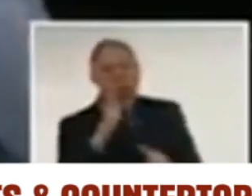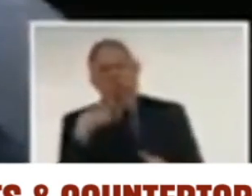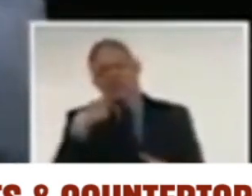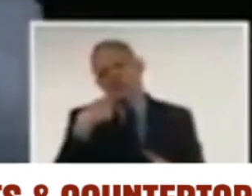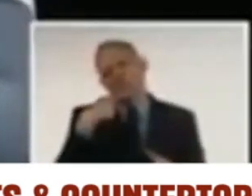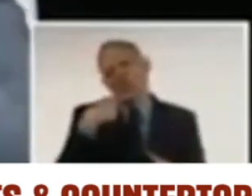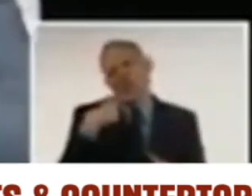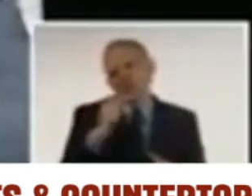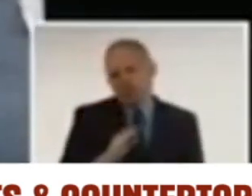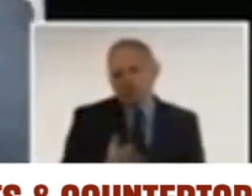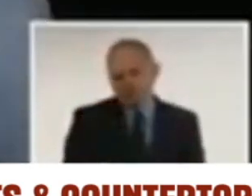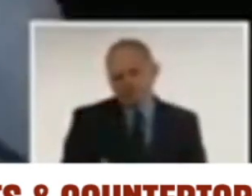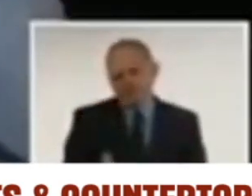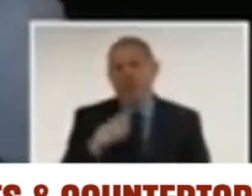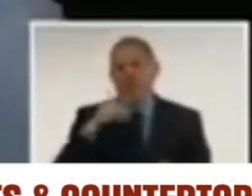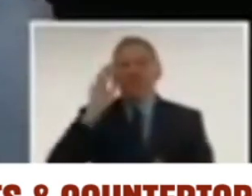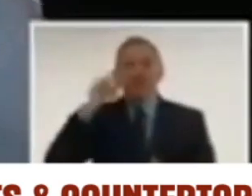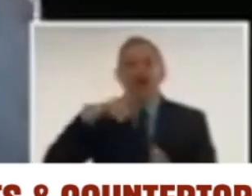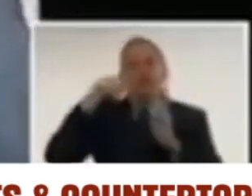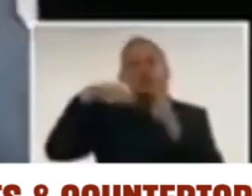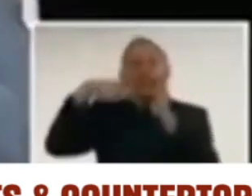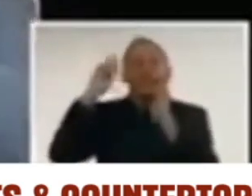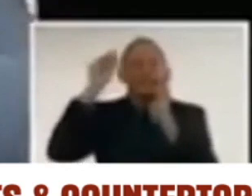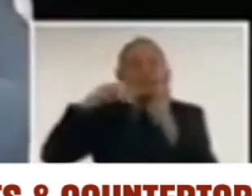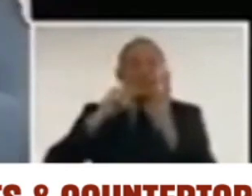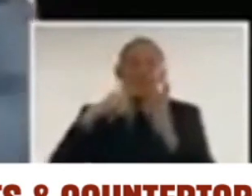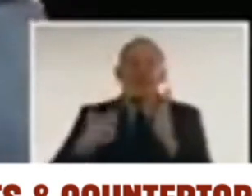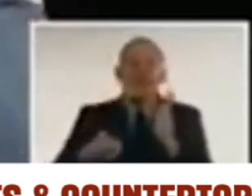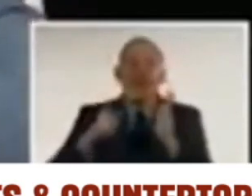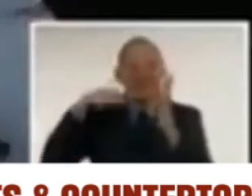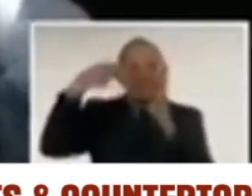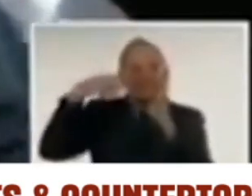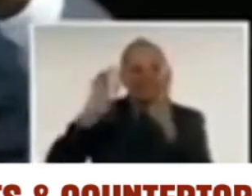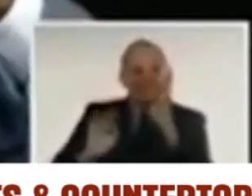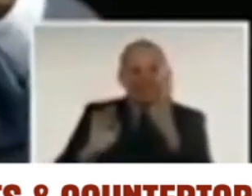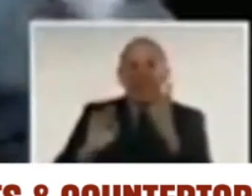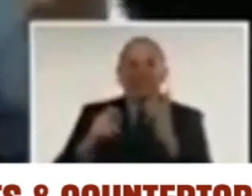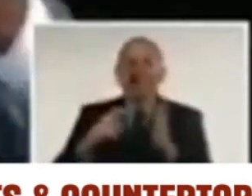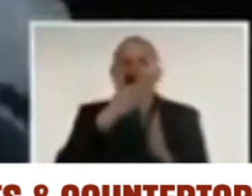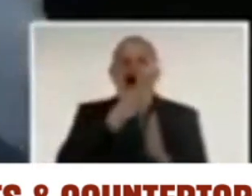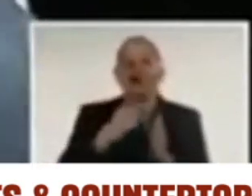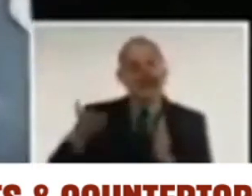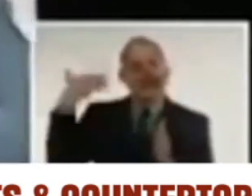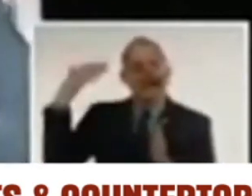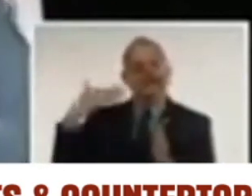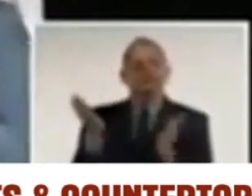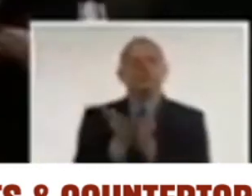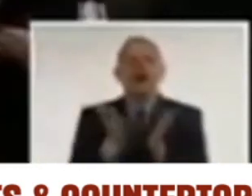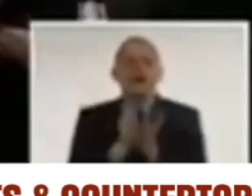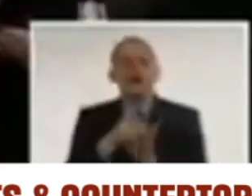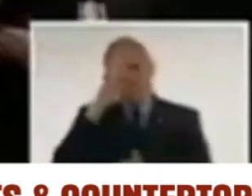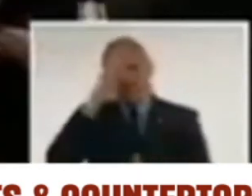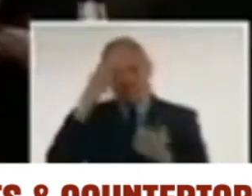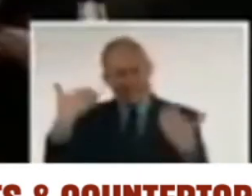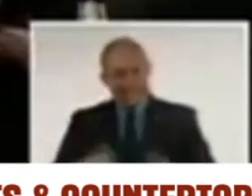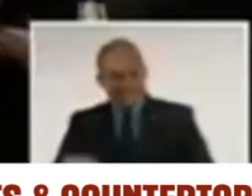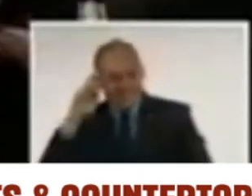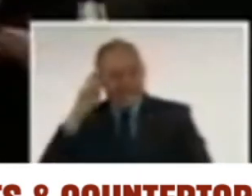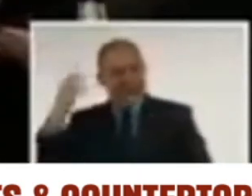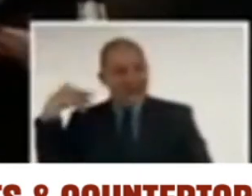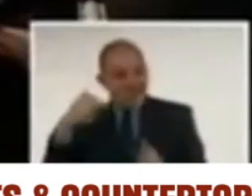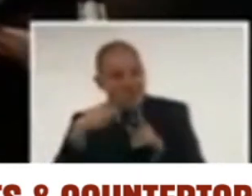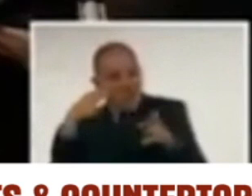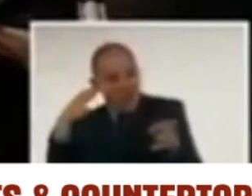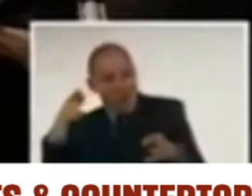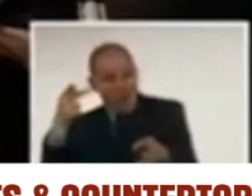expresión condensada de una conexión patriótica tremenda que conmovía un cine a un cine entero y le sacaba lágrimas a los cubanos películas como esas